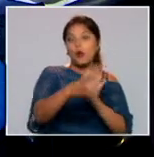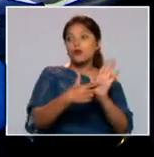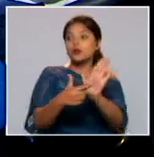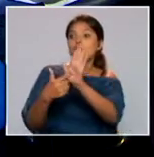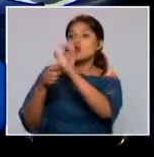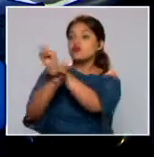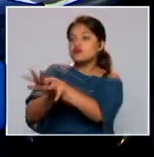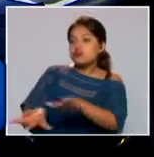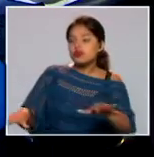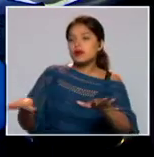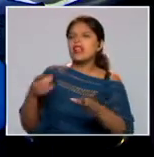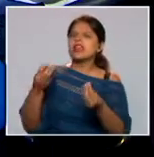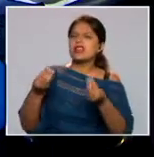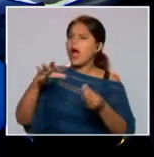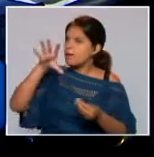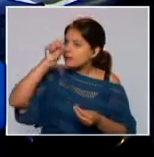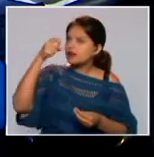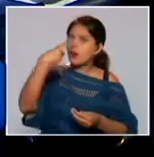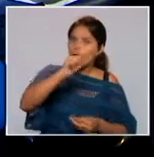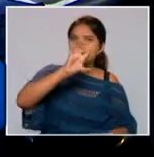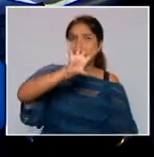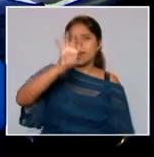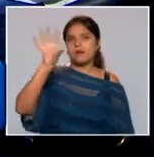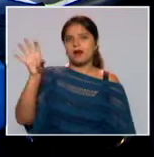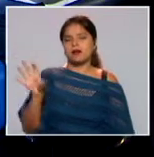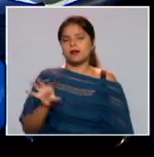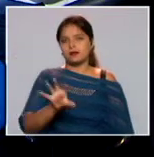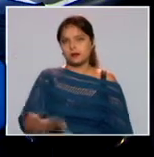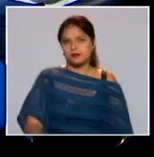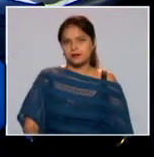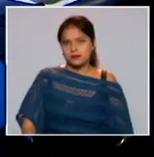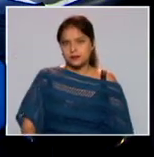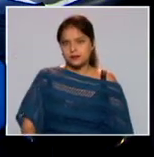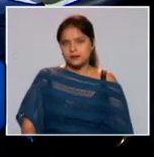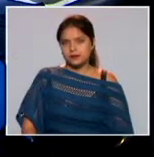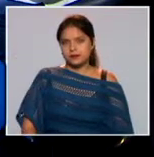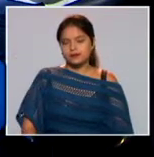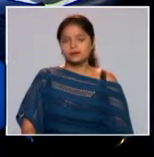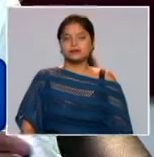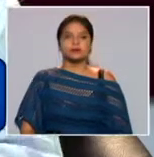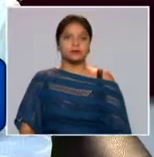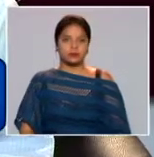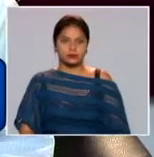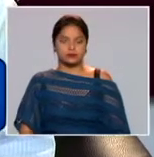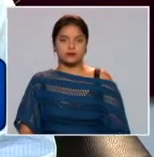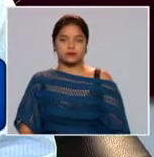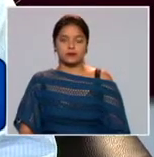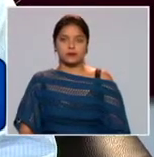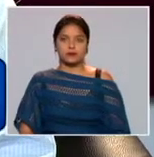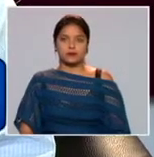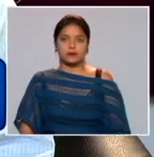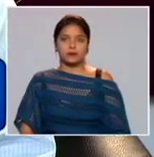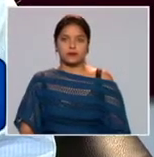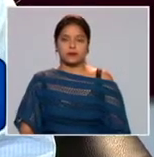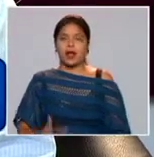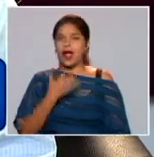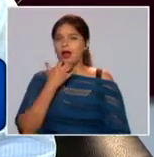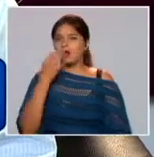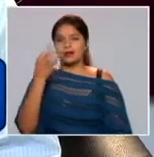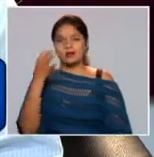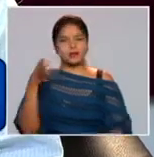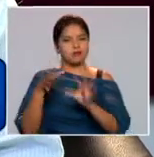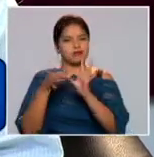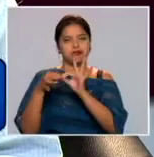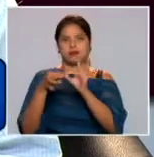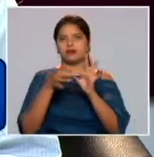podido también aprender de estos otros países con las culturas que cada uno tiene hay una cosa en la que posiblemente nos hermanem todos